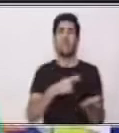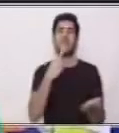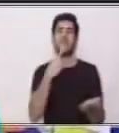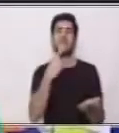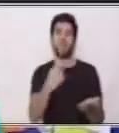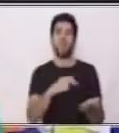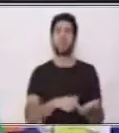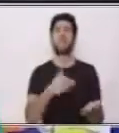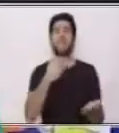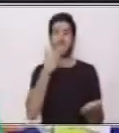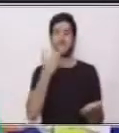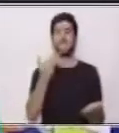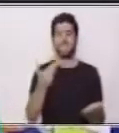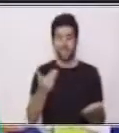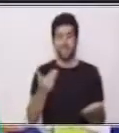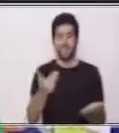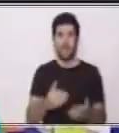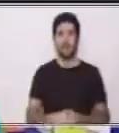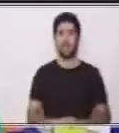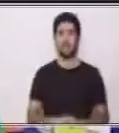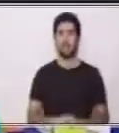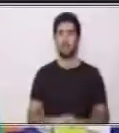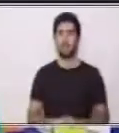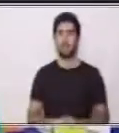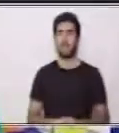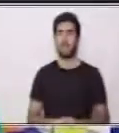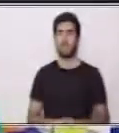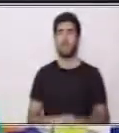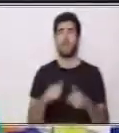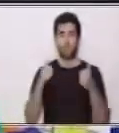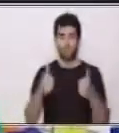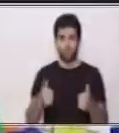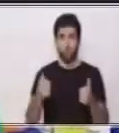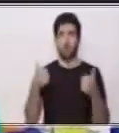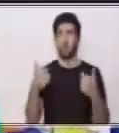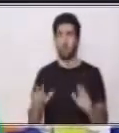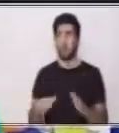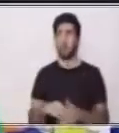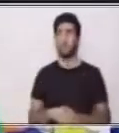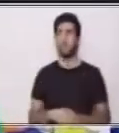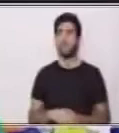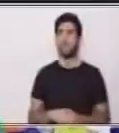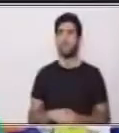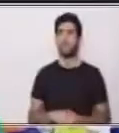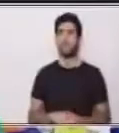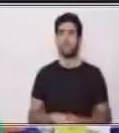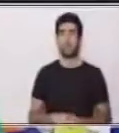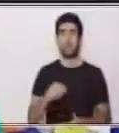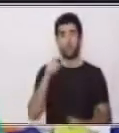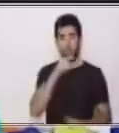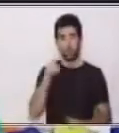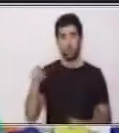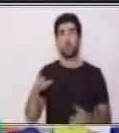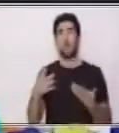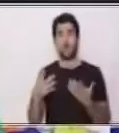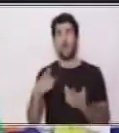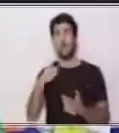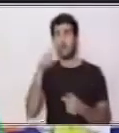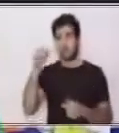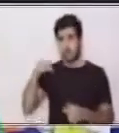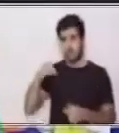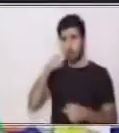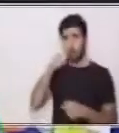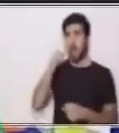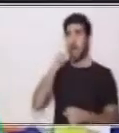de texto de matemática para tercer grado. Por lo tanto, de verdad debes de comentar con